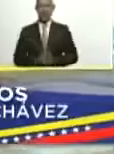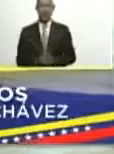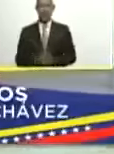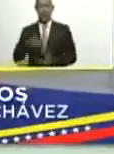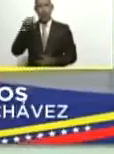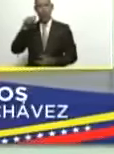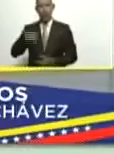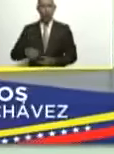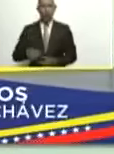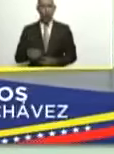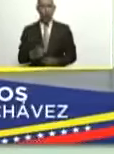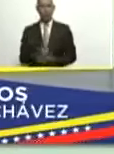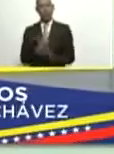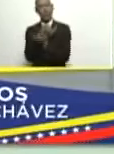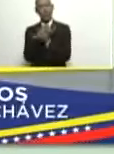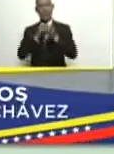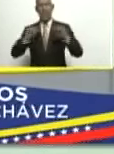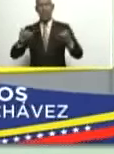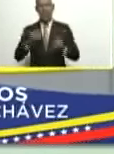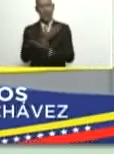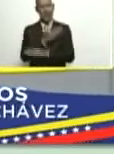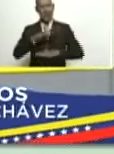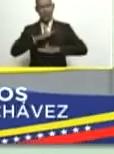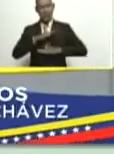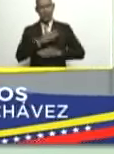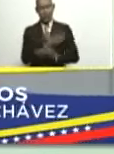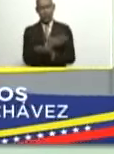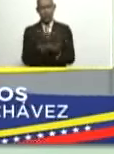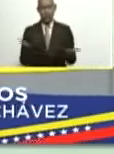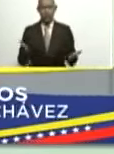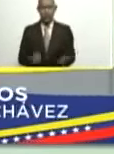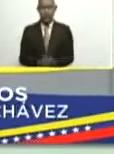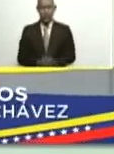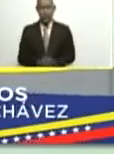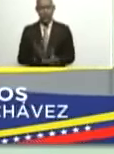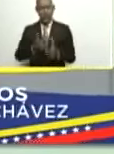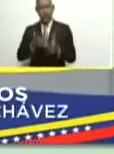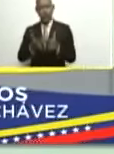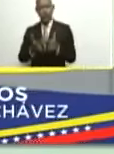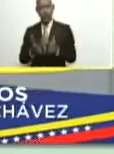Hoy más que nunca independiente y soberana. Por eso,